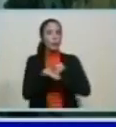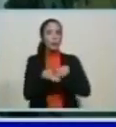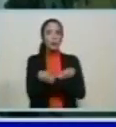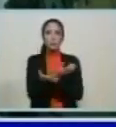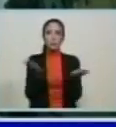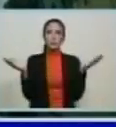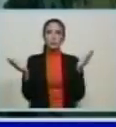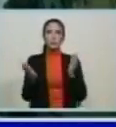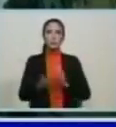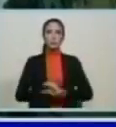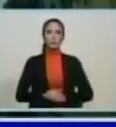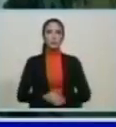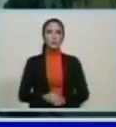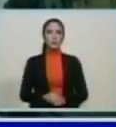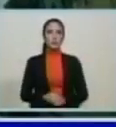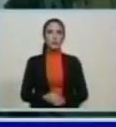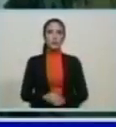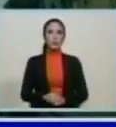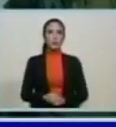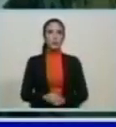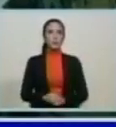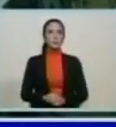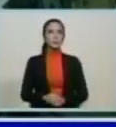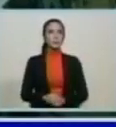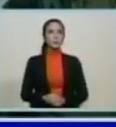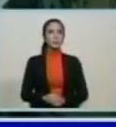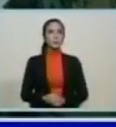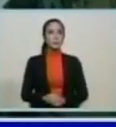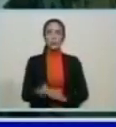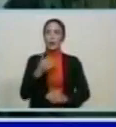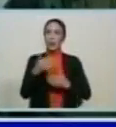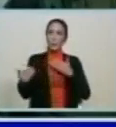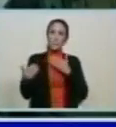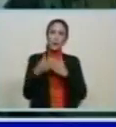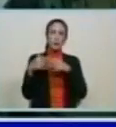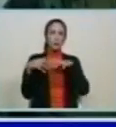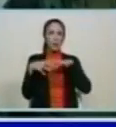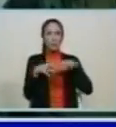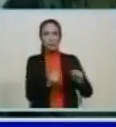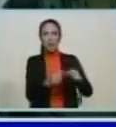sucumbimos frente a presiones imperialistas,